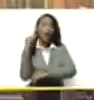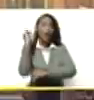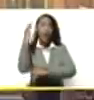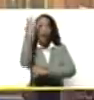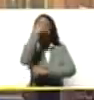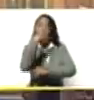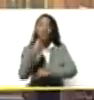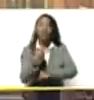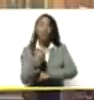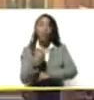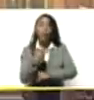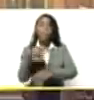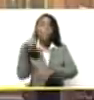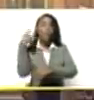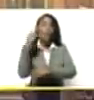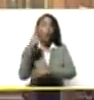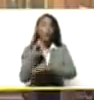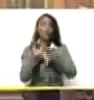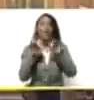y yo puedo decir